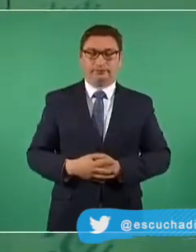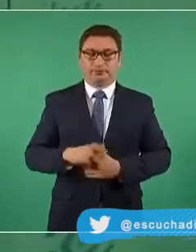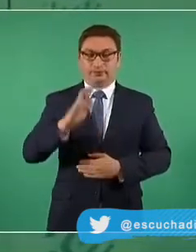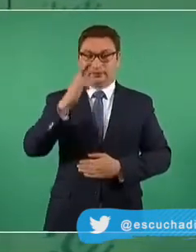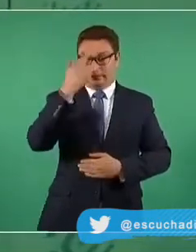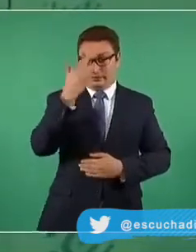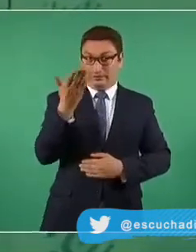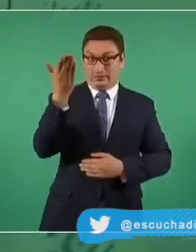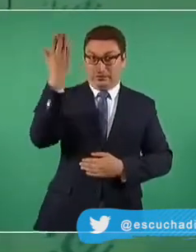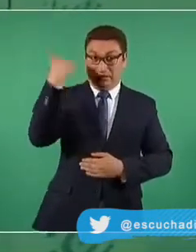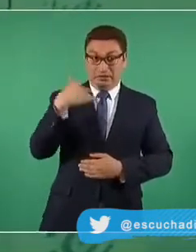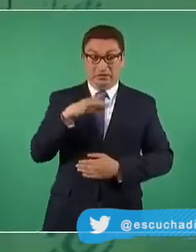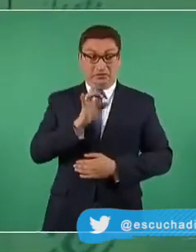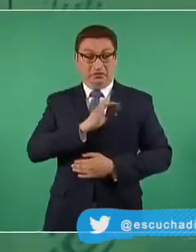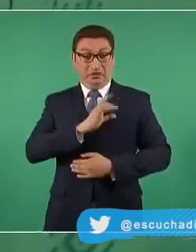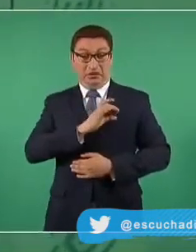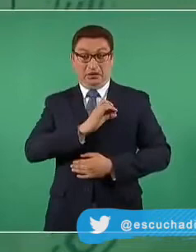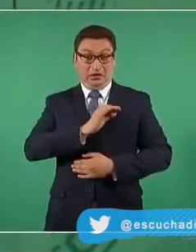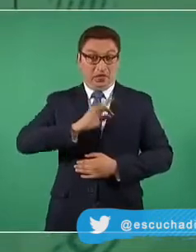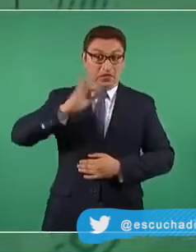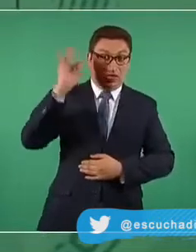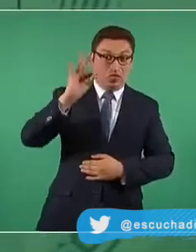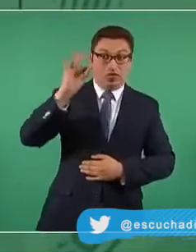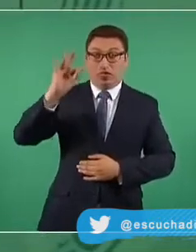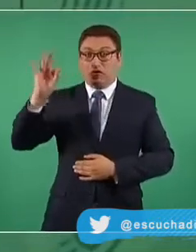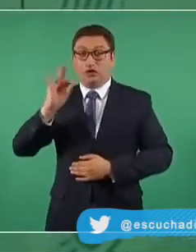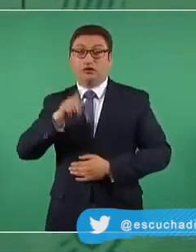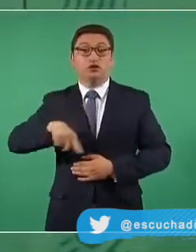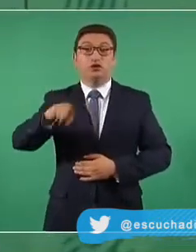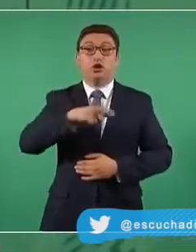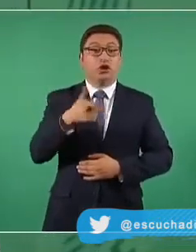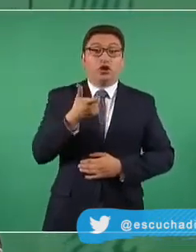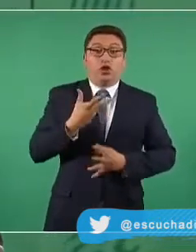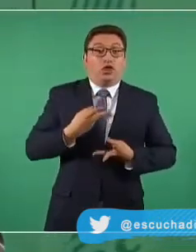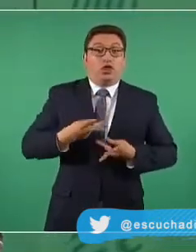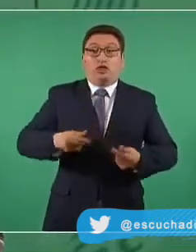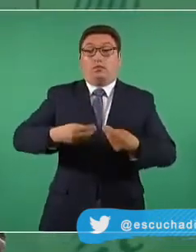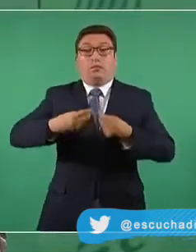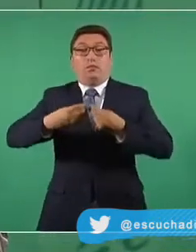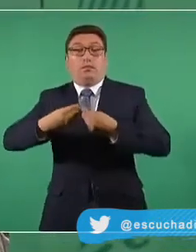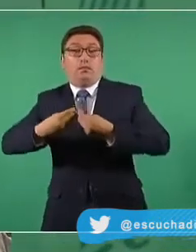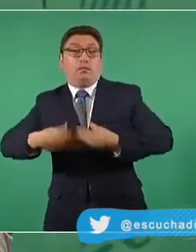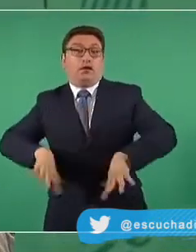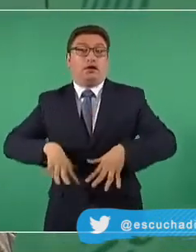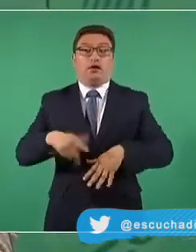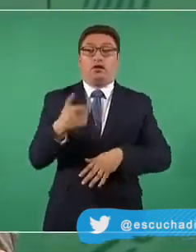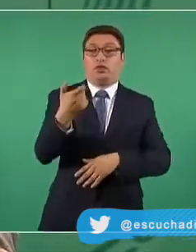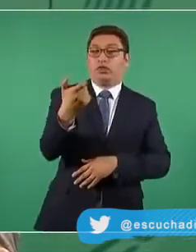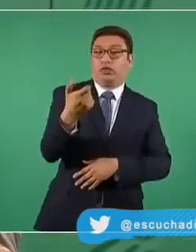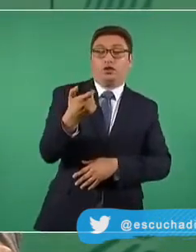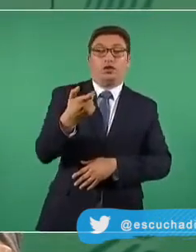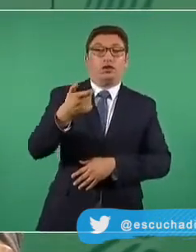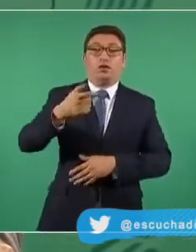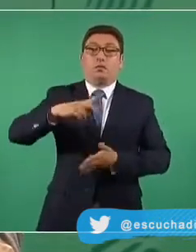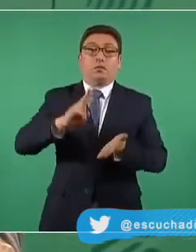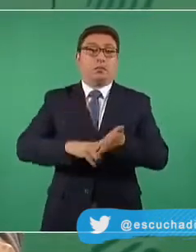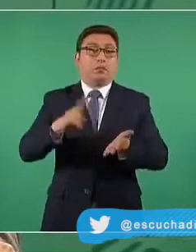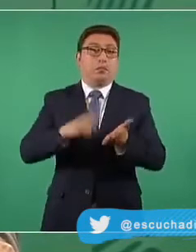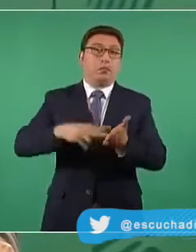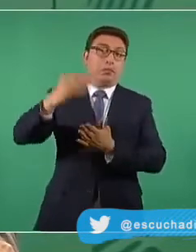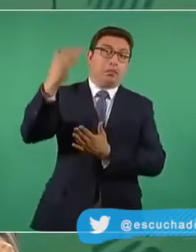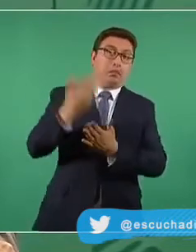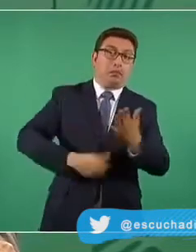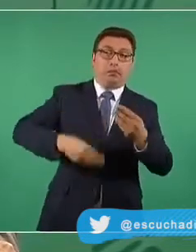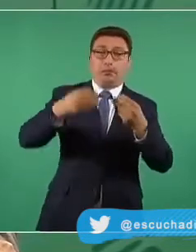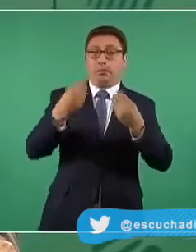metían miedo de que iba a haber fuga de capital, de que iba a haber devaluación? No